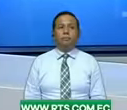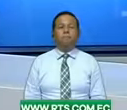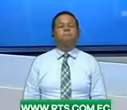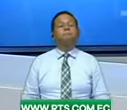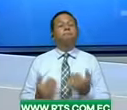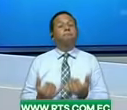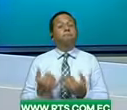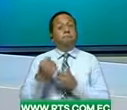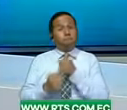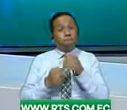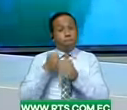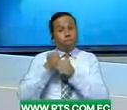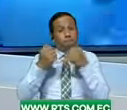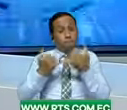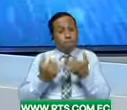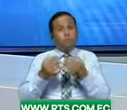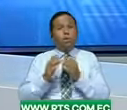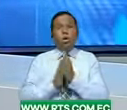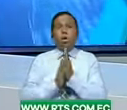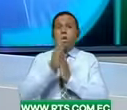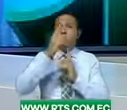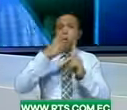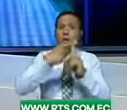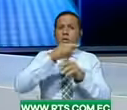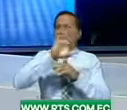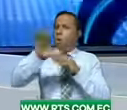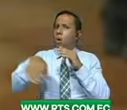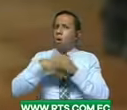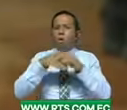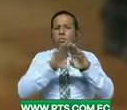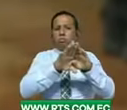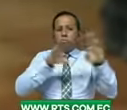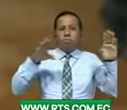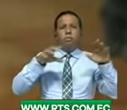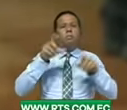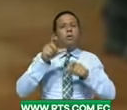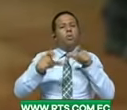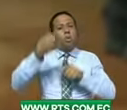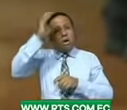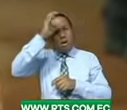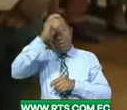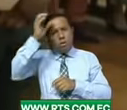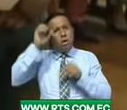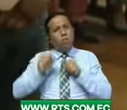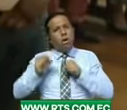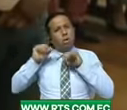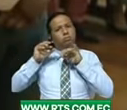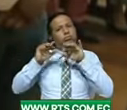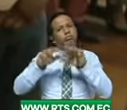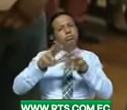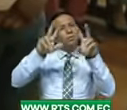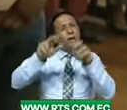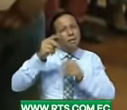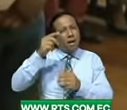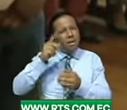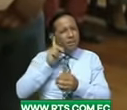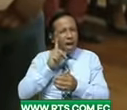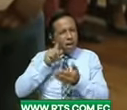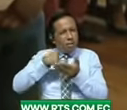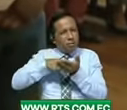Este año, amigos, todas las iglesias estarán habilitadas para que los católicos puedan asistir a la imposición de la ceniza, respetando el